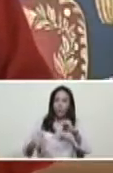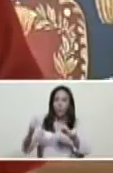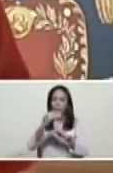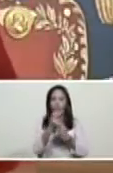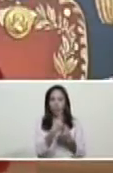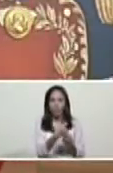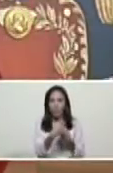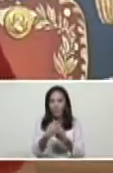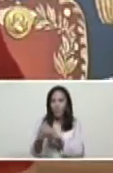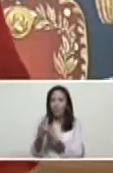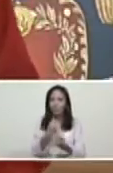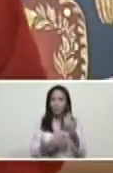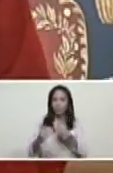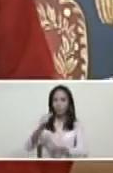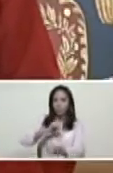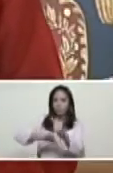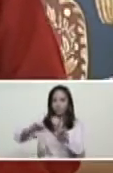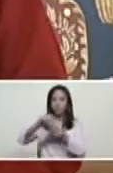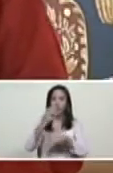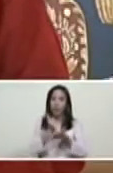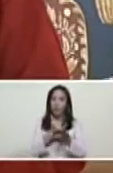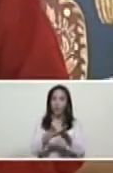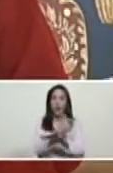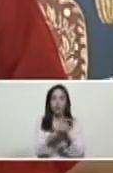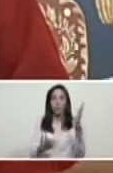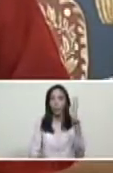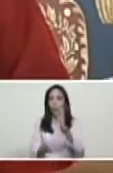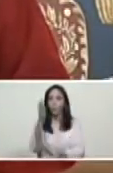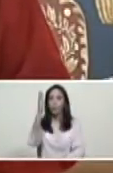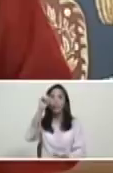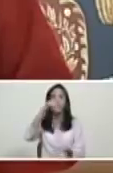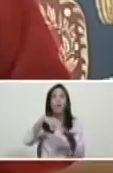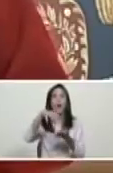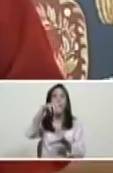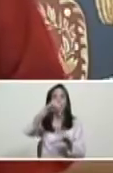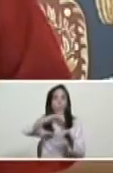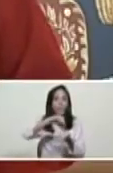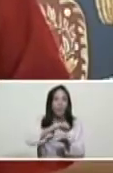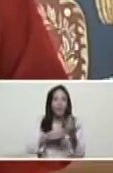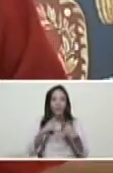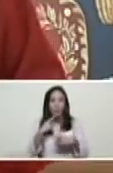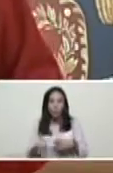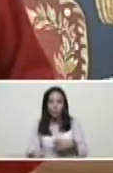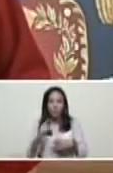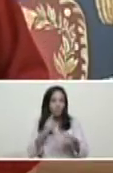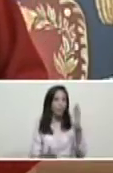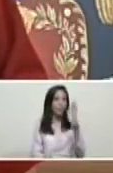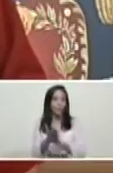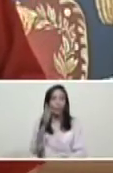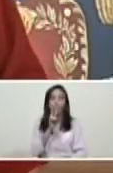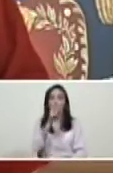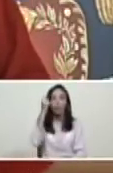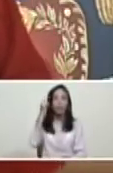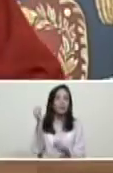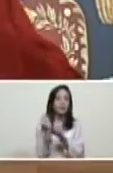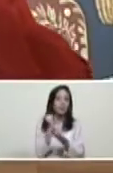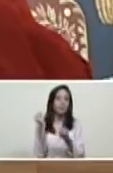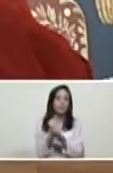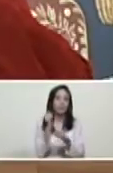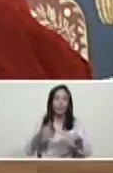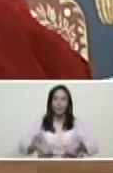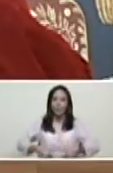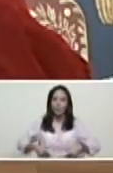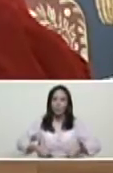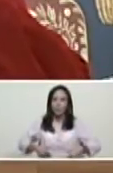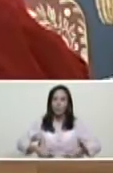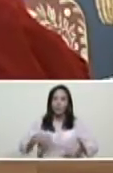inversiones, de beneficio mutuo, partí para Moscú. Tuvimos en Moscú 2 días intensos de trabajo para traer